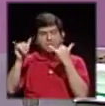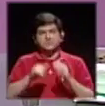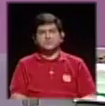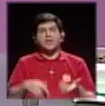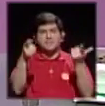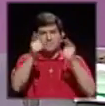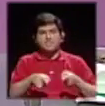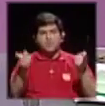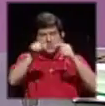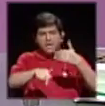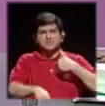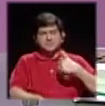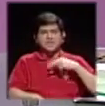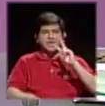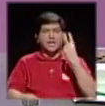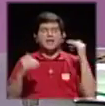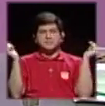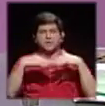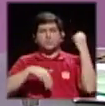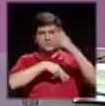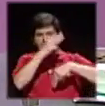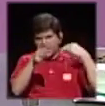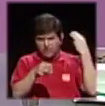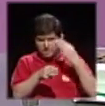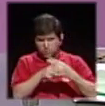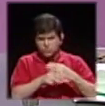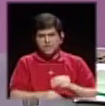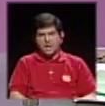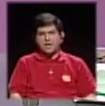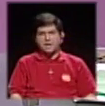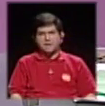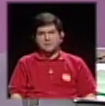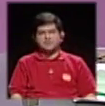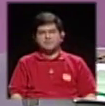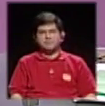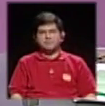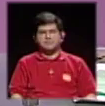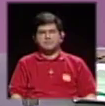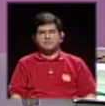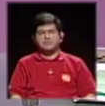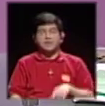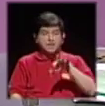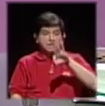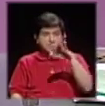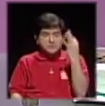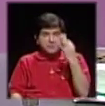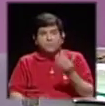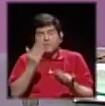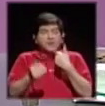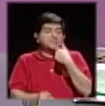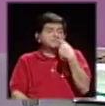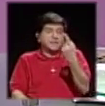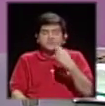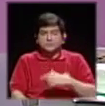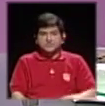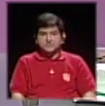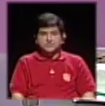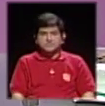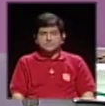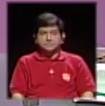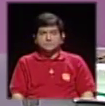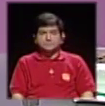los casos que había habido en la Segunda Guerra Mundial, o sea, 20 años después, ¿no? Y entonces podríamos decir